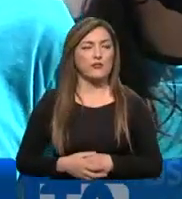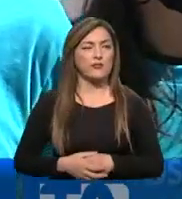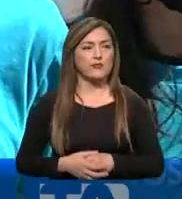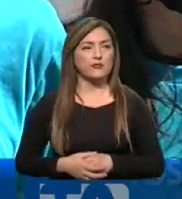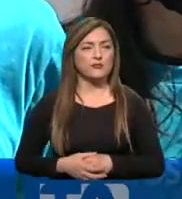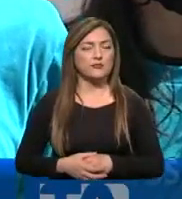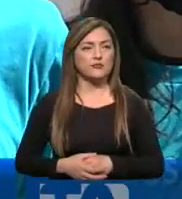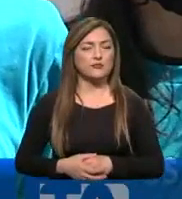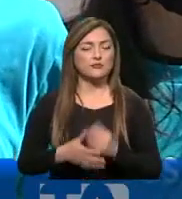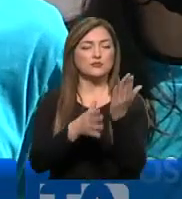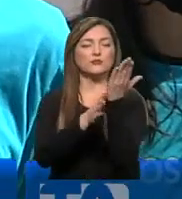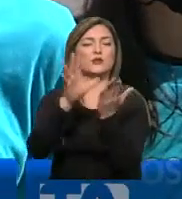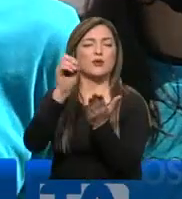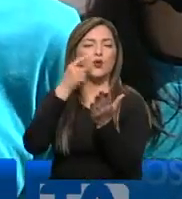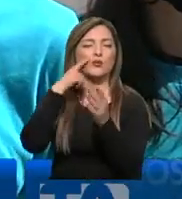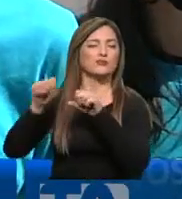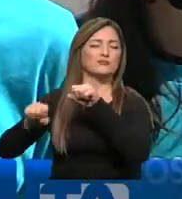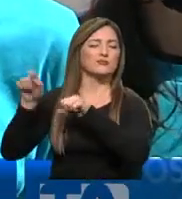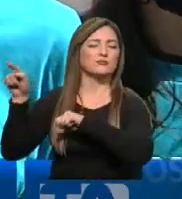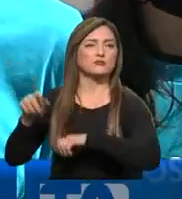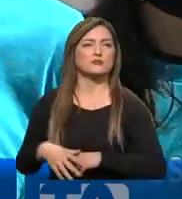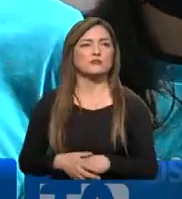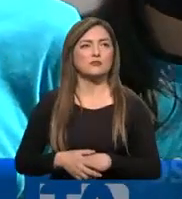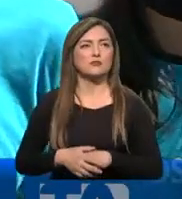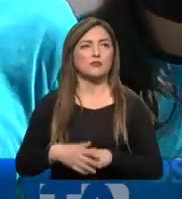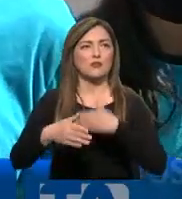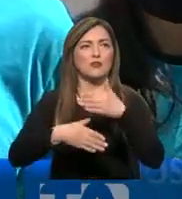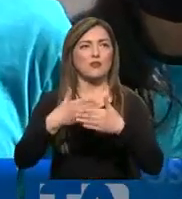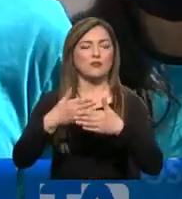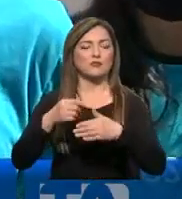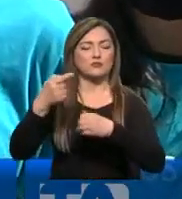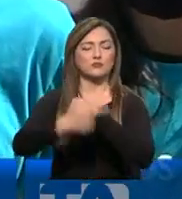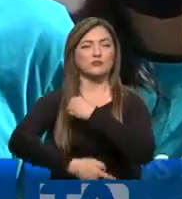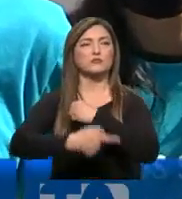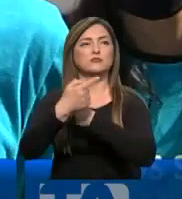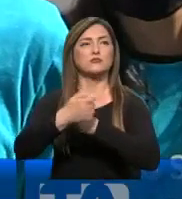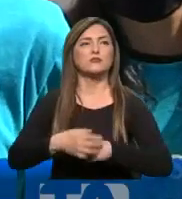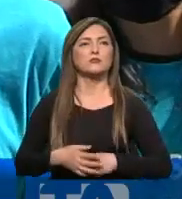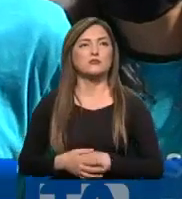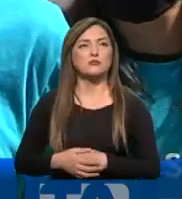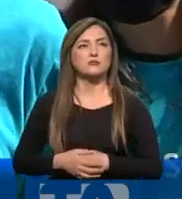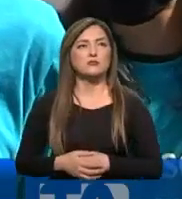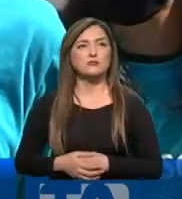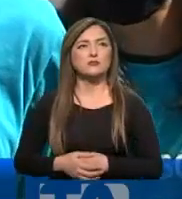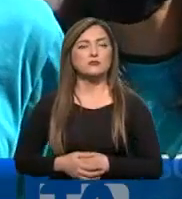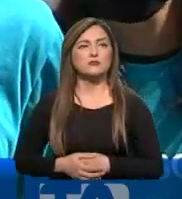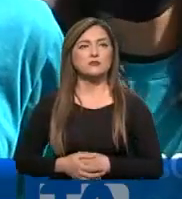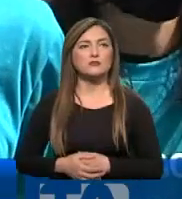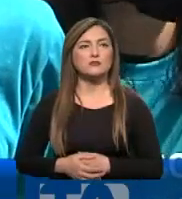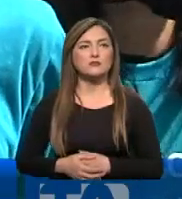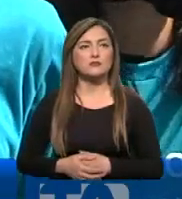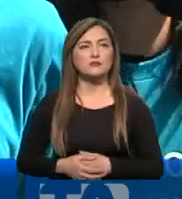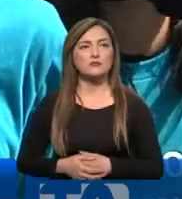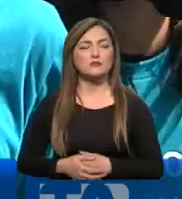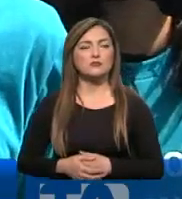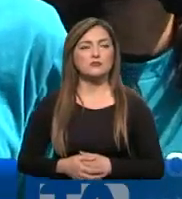Esperamos ahora en esta audiencia de casación que se ratifique la sentencia de primer grado